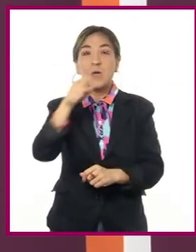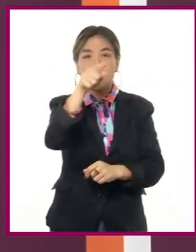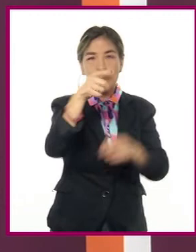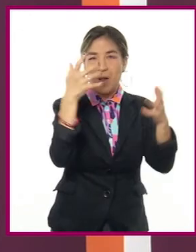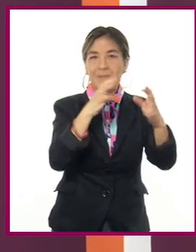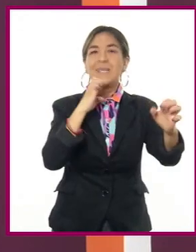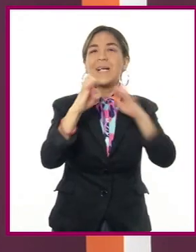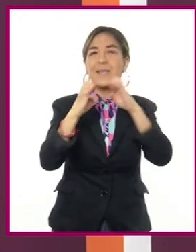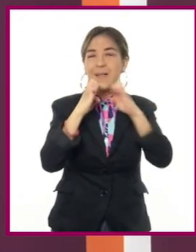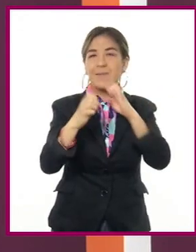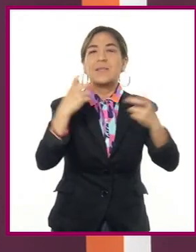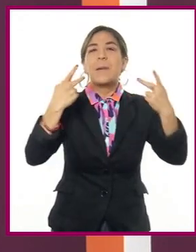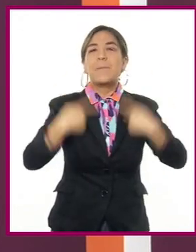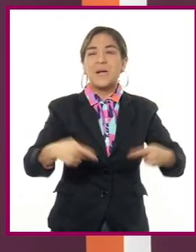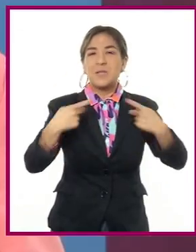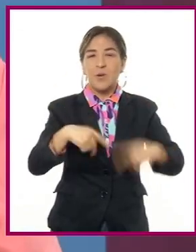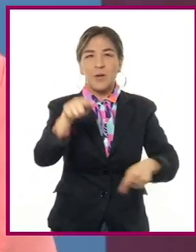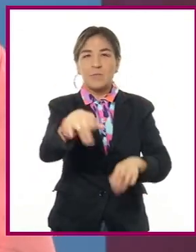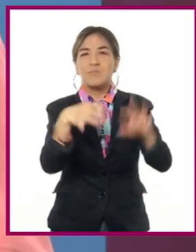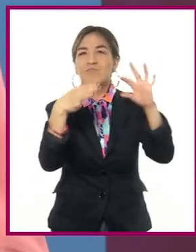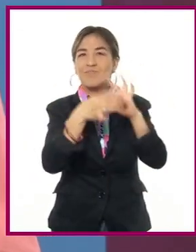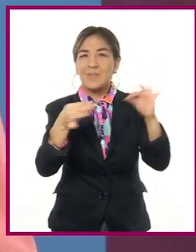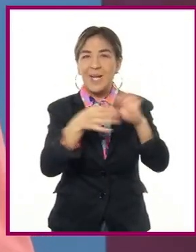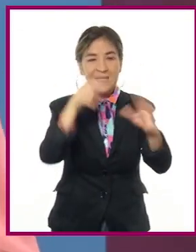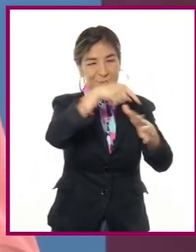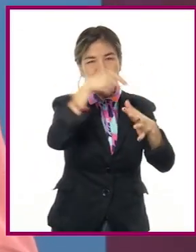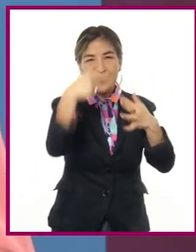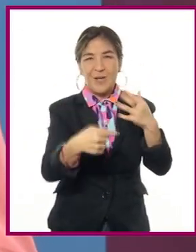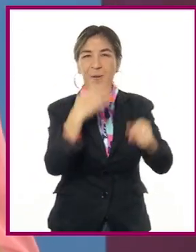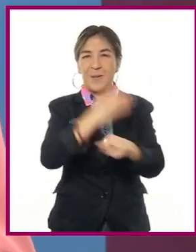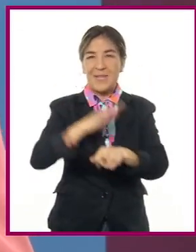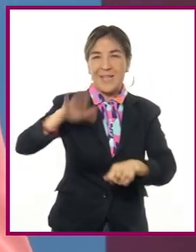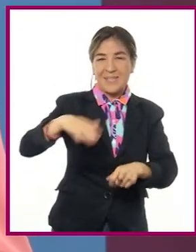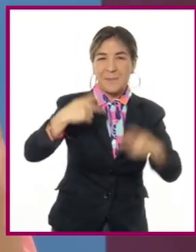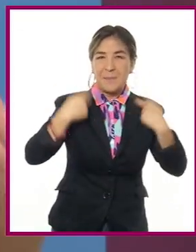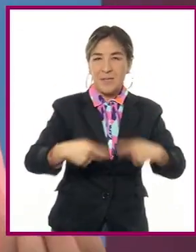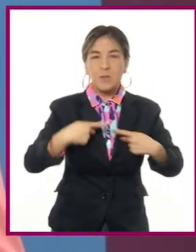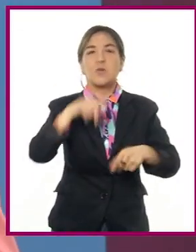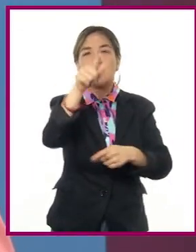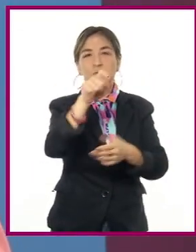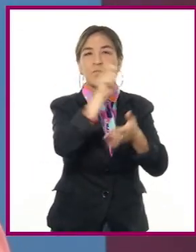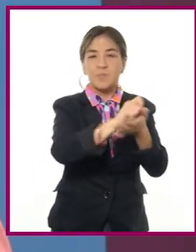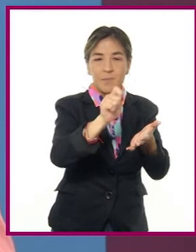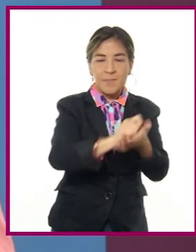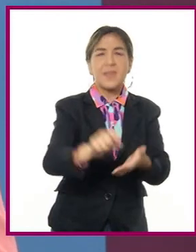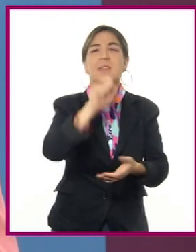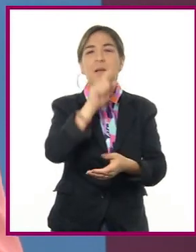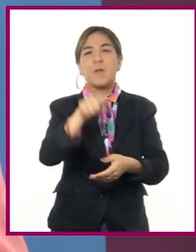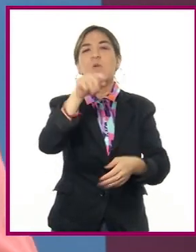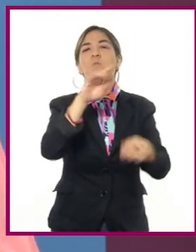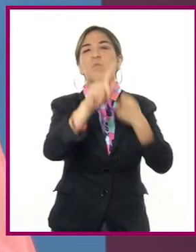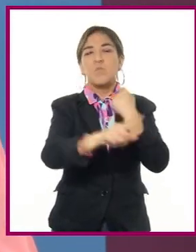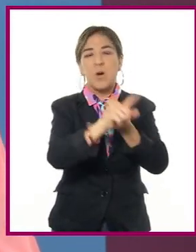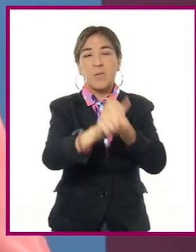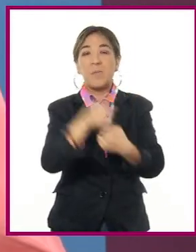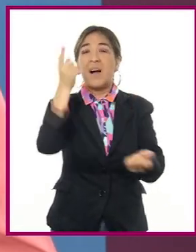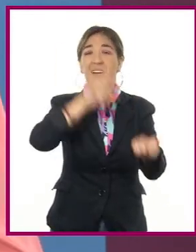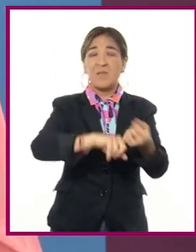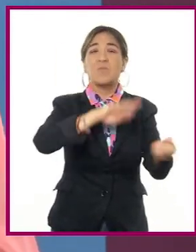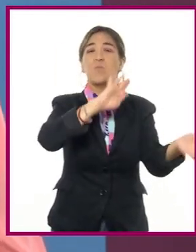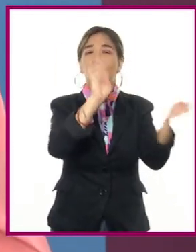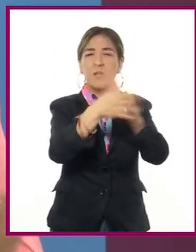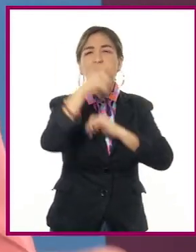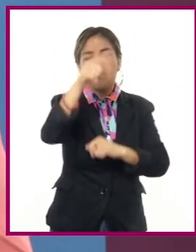los personajes históricos que mencionamos? Otra opción es que elijan uno de los acontecimientos mundiales que analizamos